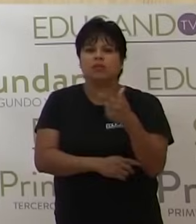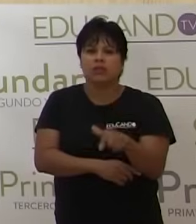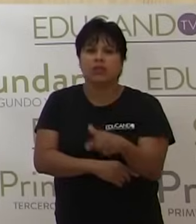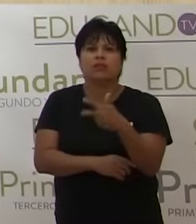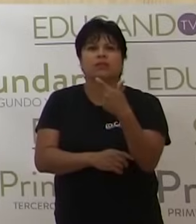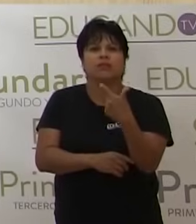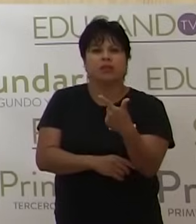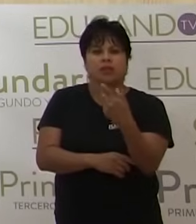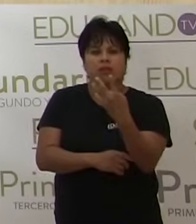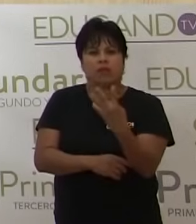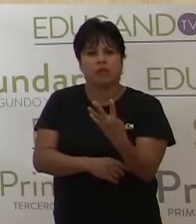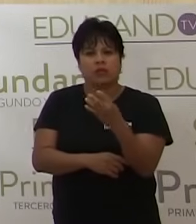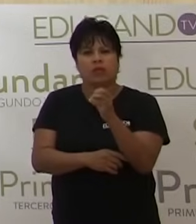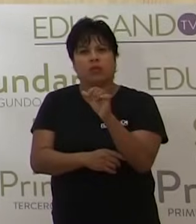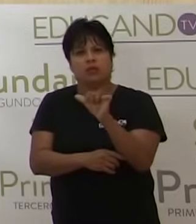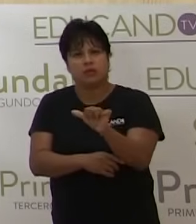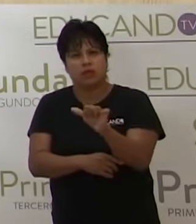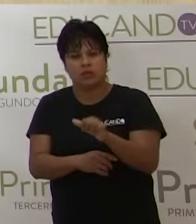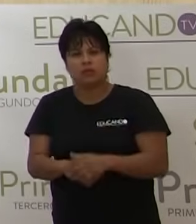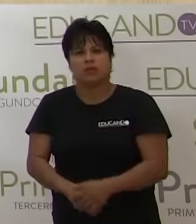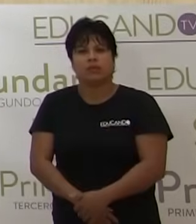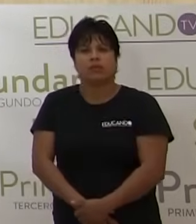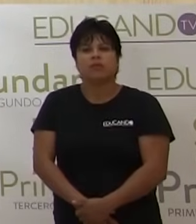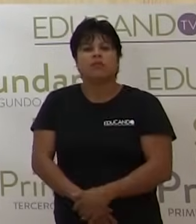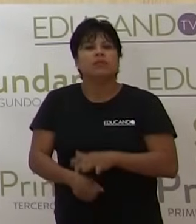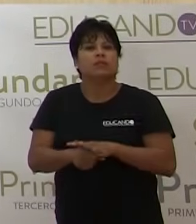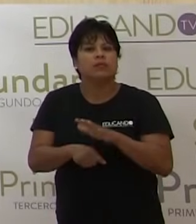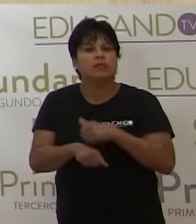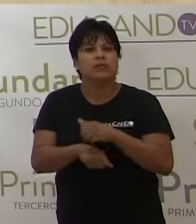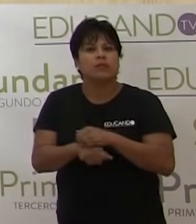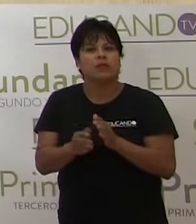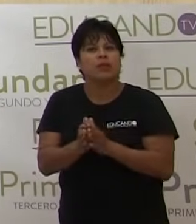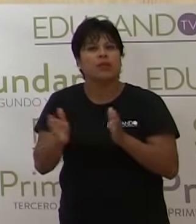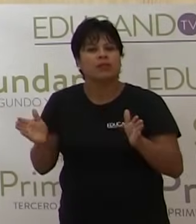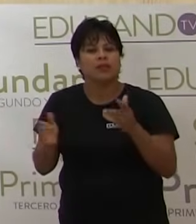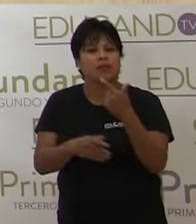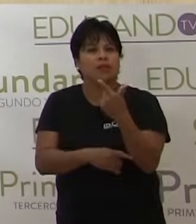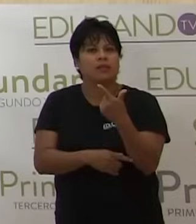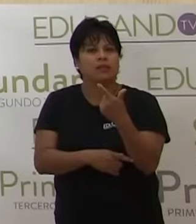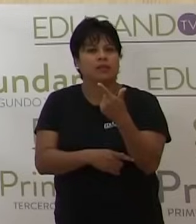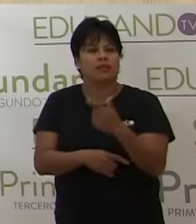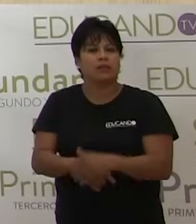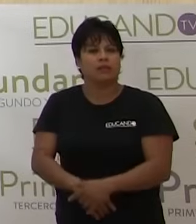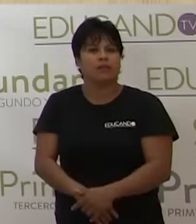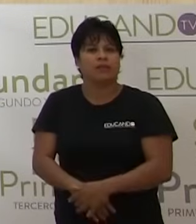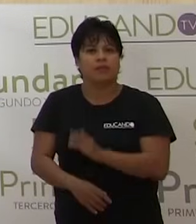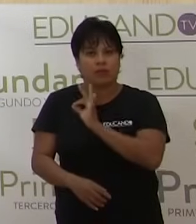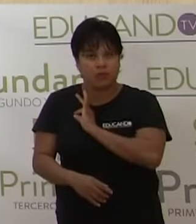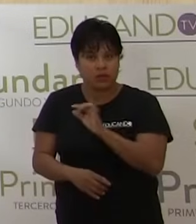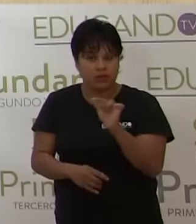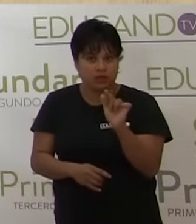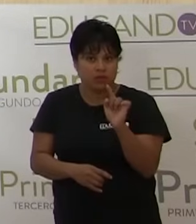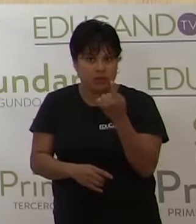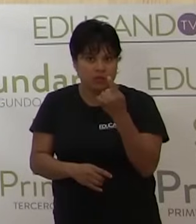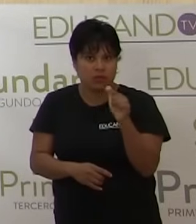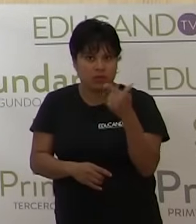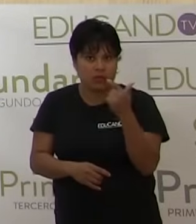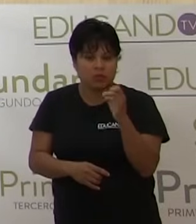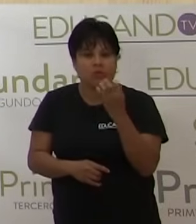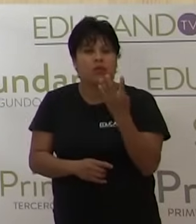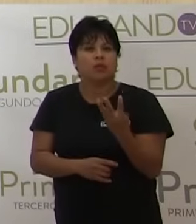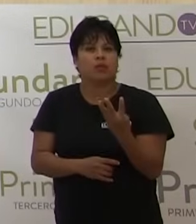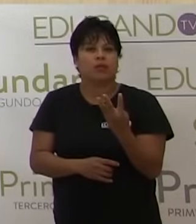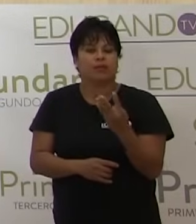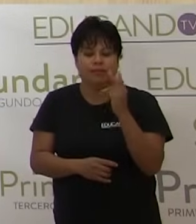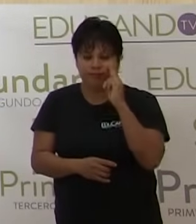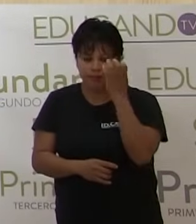7 el 4 o el 16 Qué número es más grande que el siete será el 12 o el cuatro